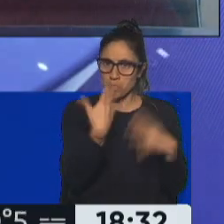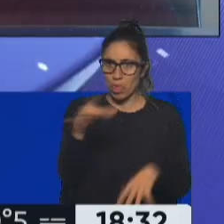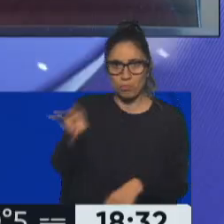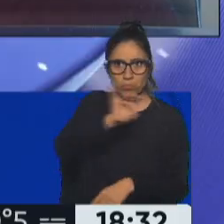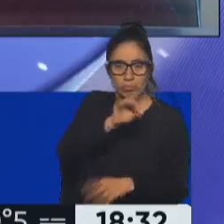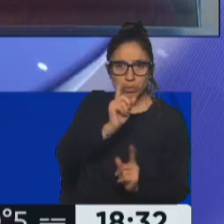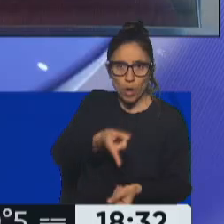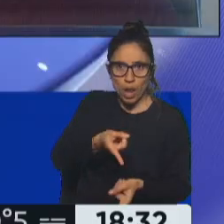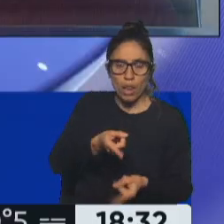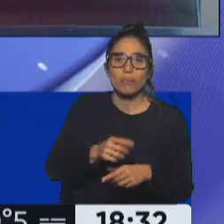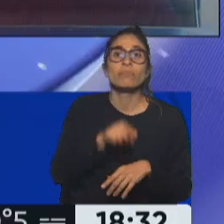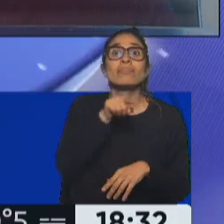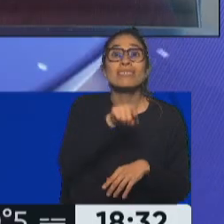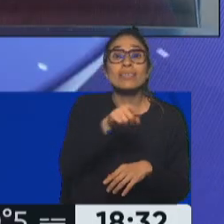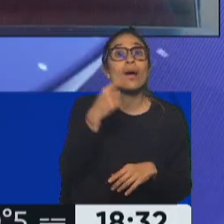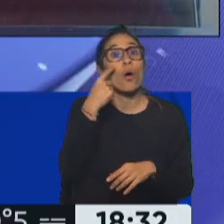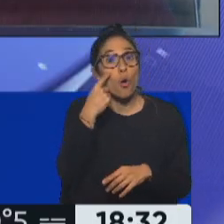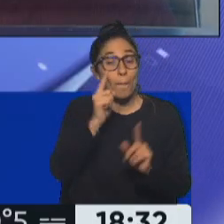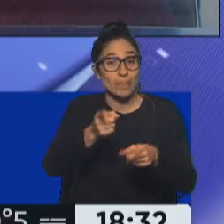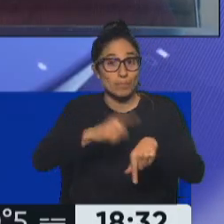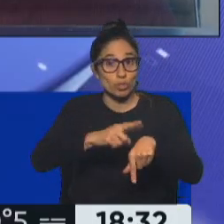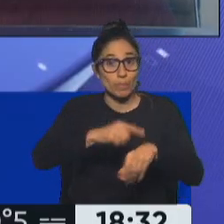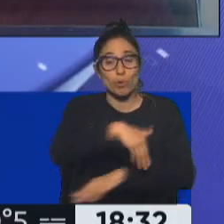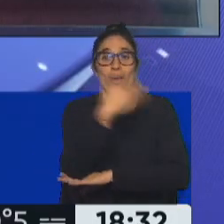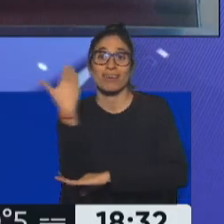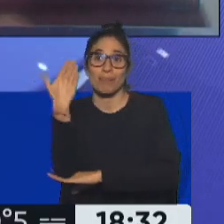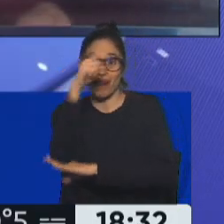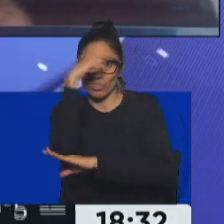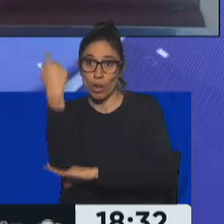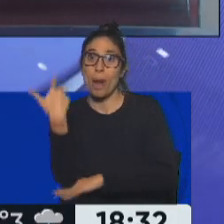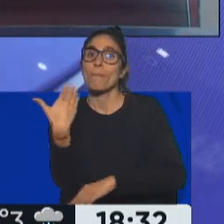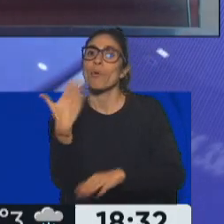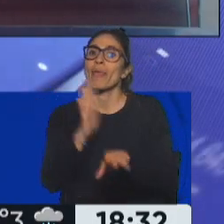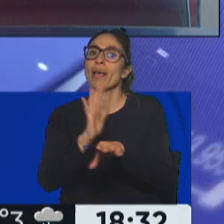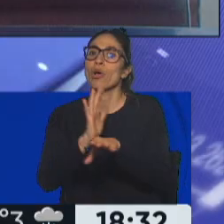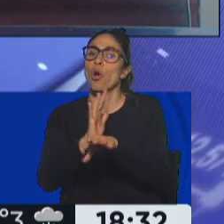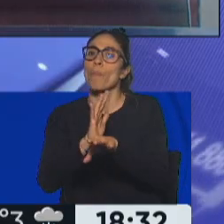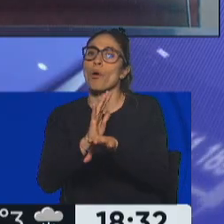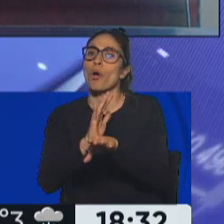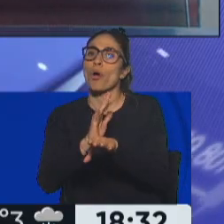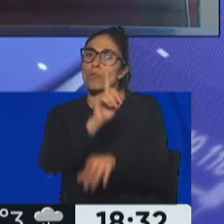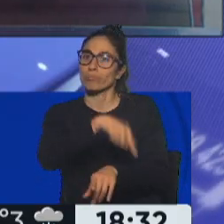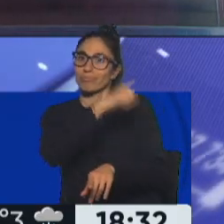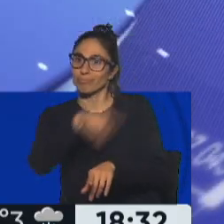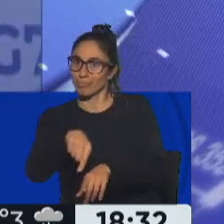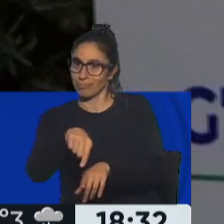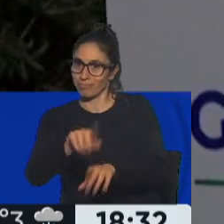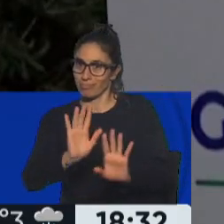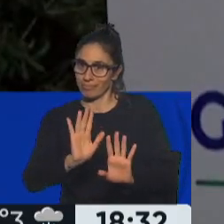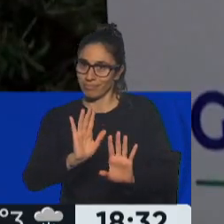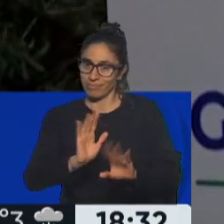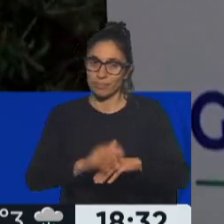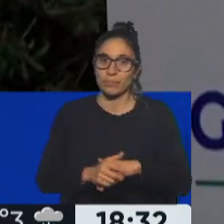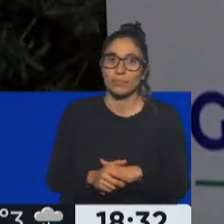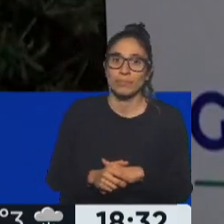la Asamblea Nacional, que evidentemente sería el escenario más posible si Macron no